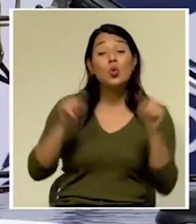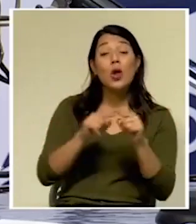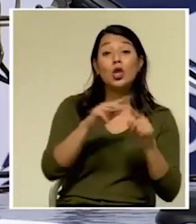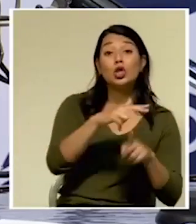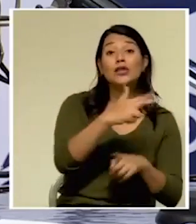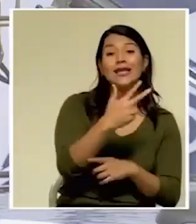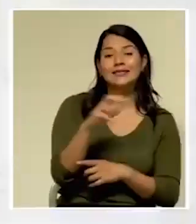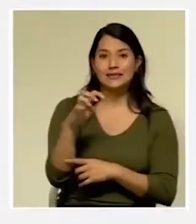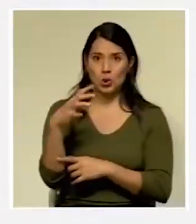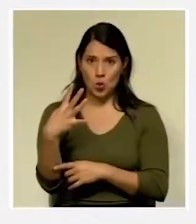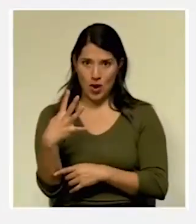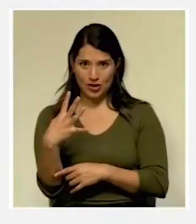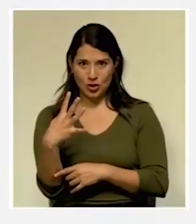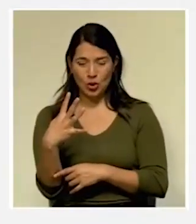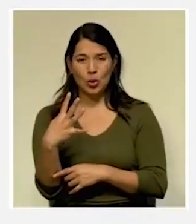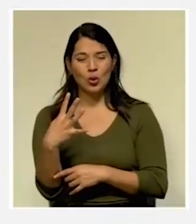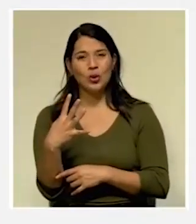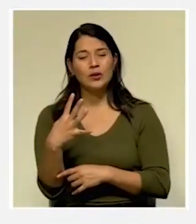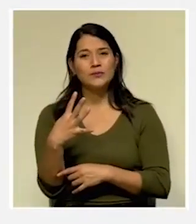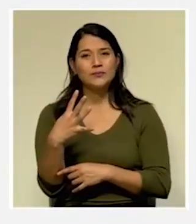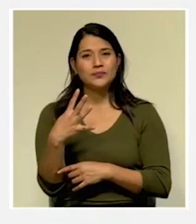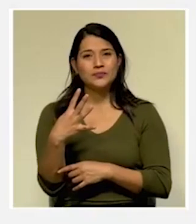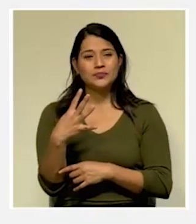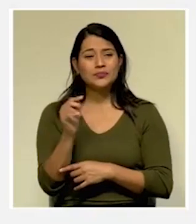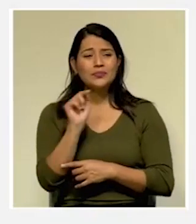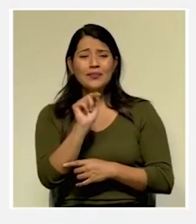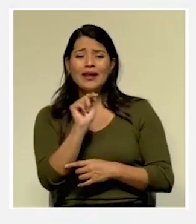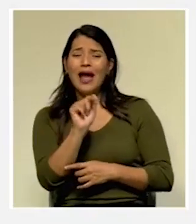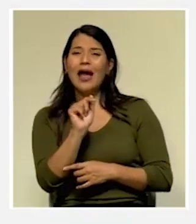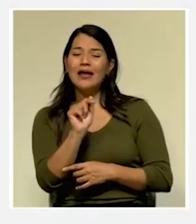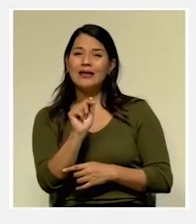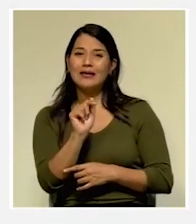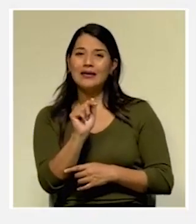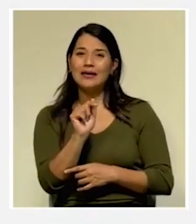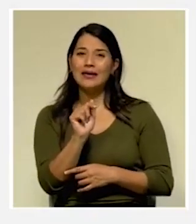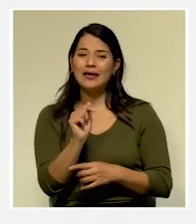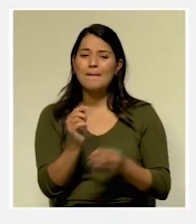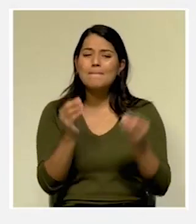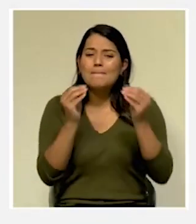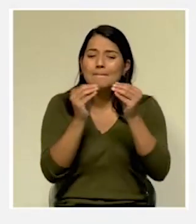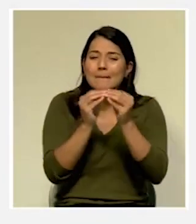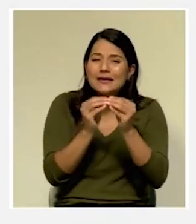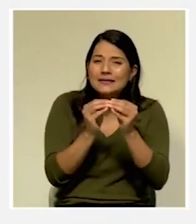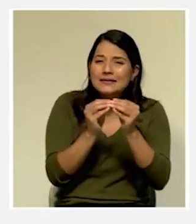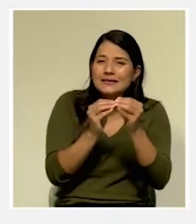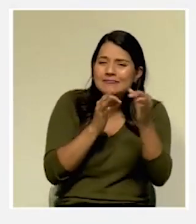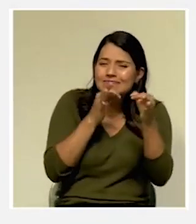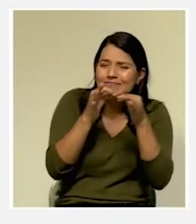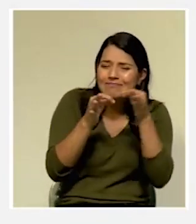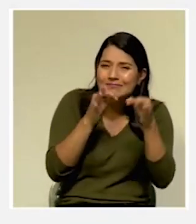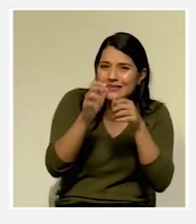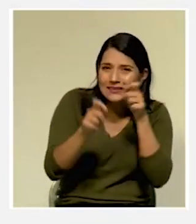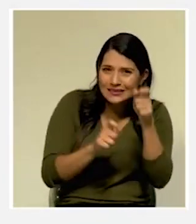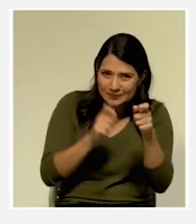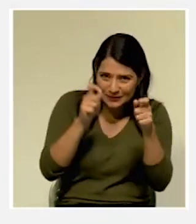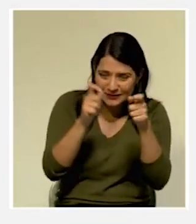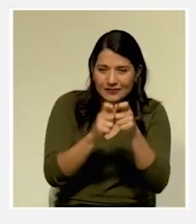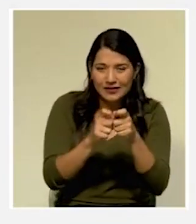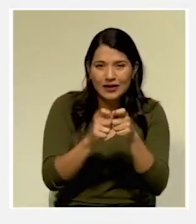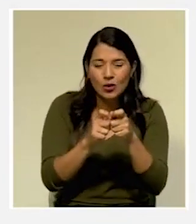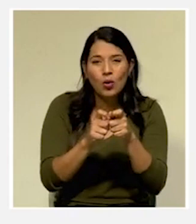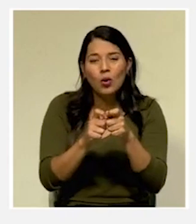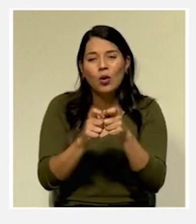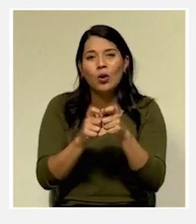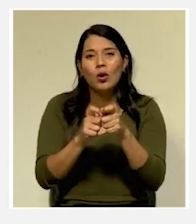dan tal vez con mayor precisión un sentido de la motivación y